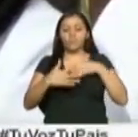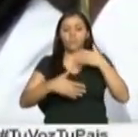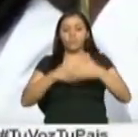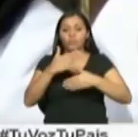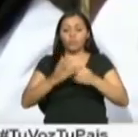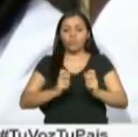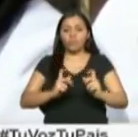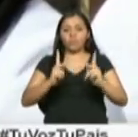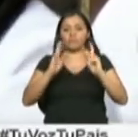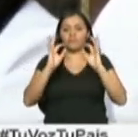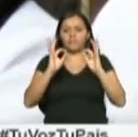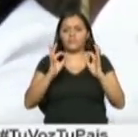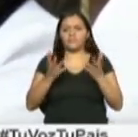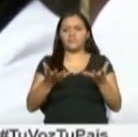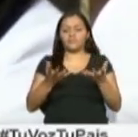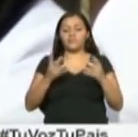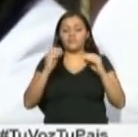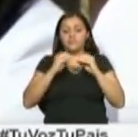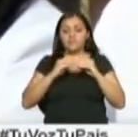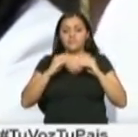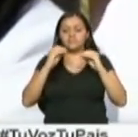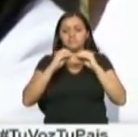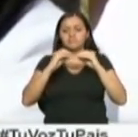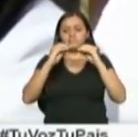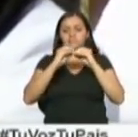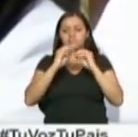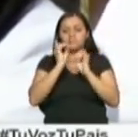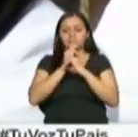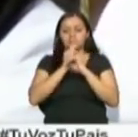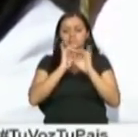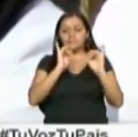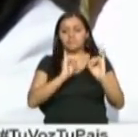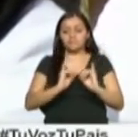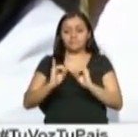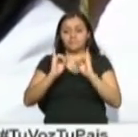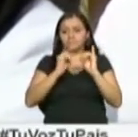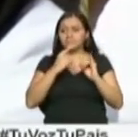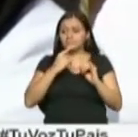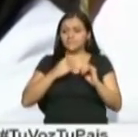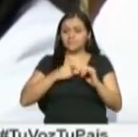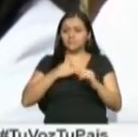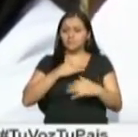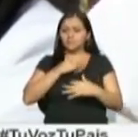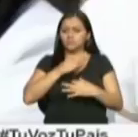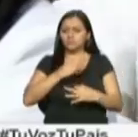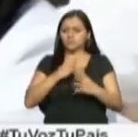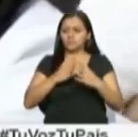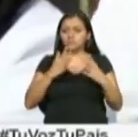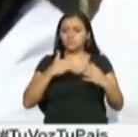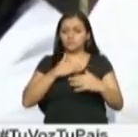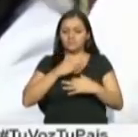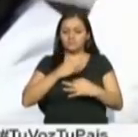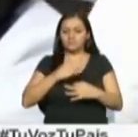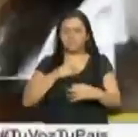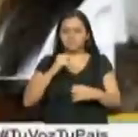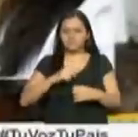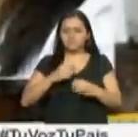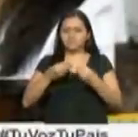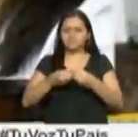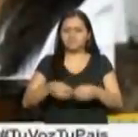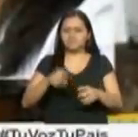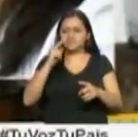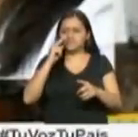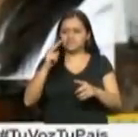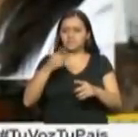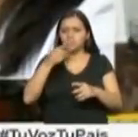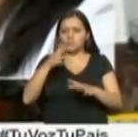las oportunidades para que seas ingeniera en sistemas. Y como tú lo dijiste, y eso me emocionó muchísimo, nunca perdiste de